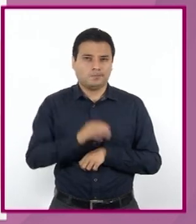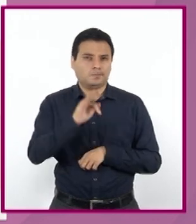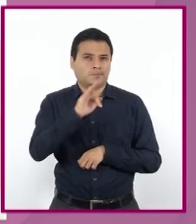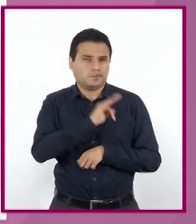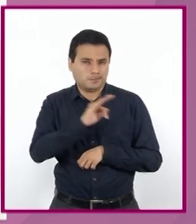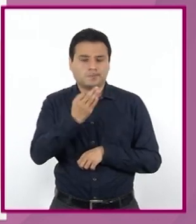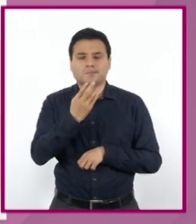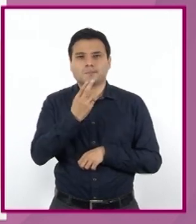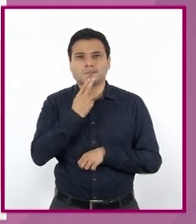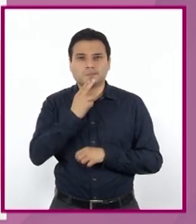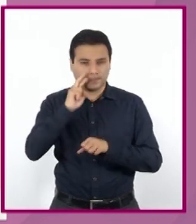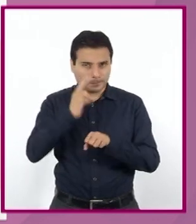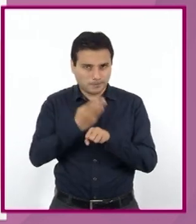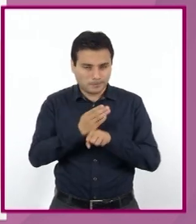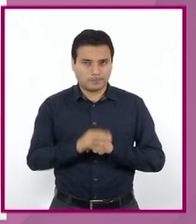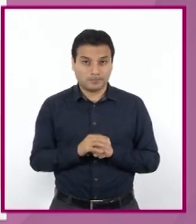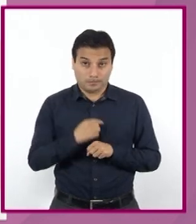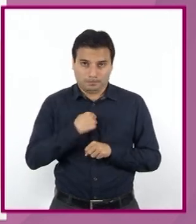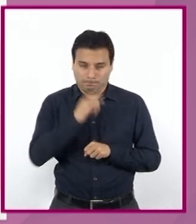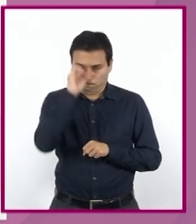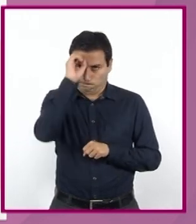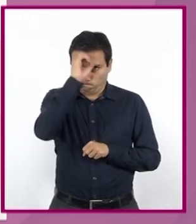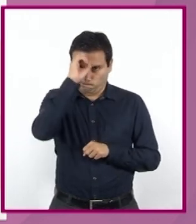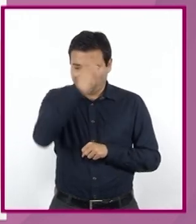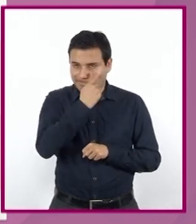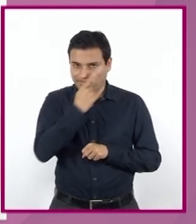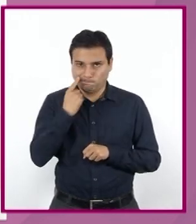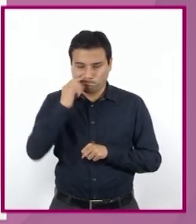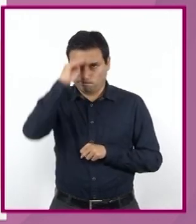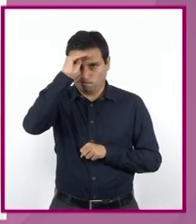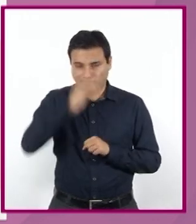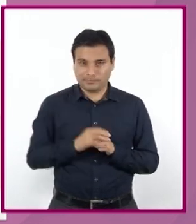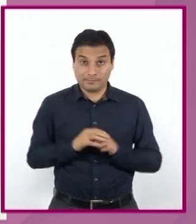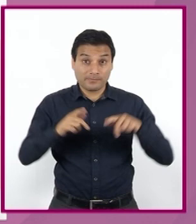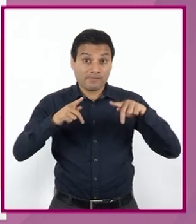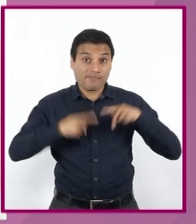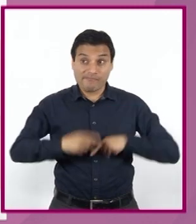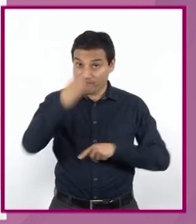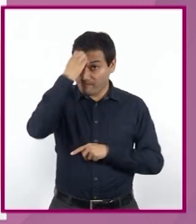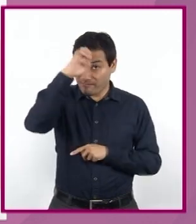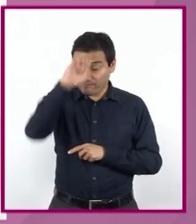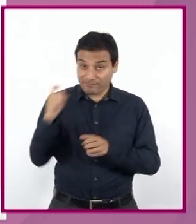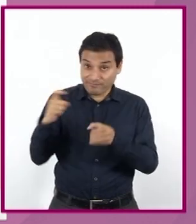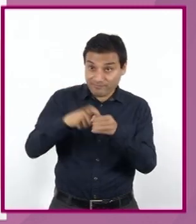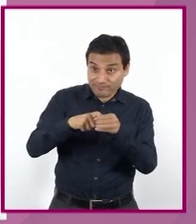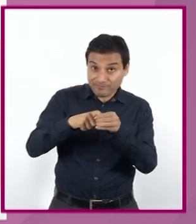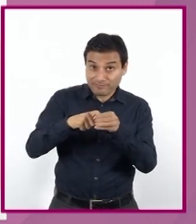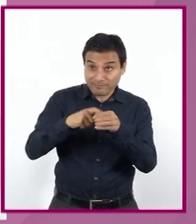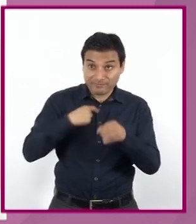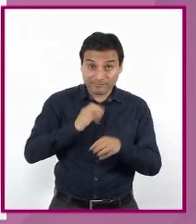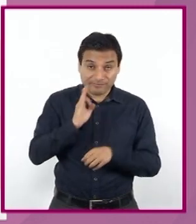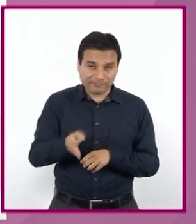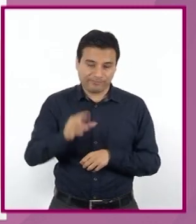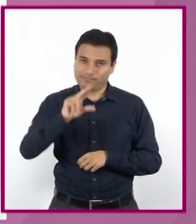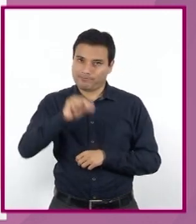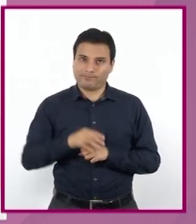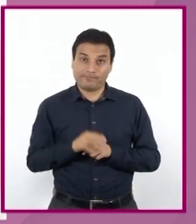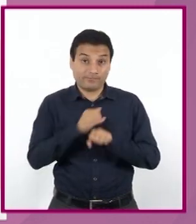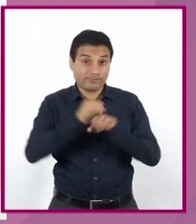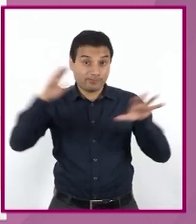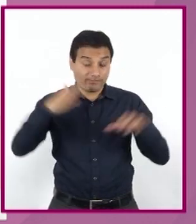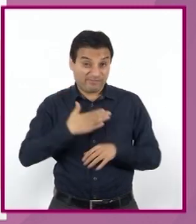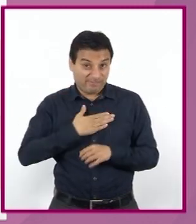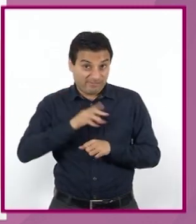responsable de ellas, desde mi punto de vista, sería no aceptar solicitudes de personas desconocidas y no subir información de